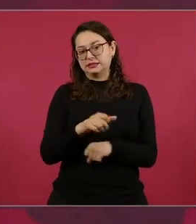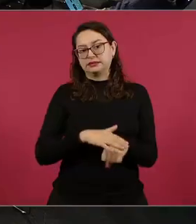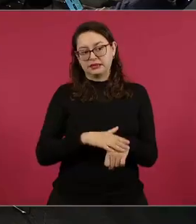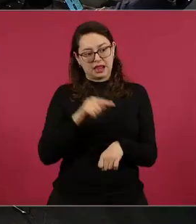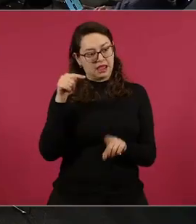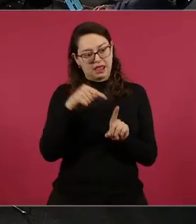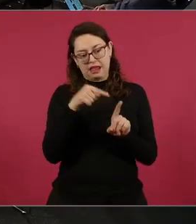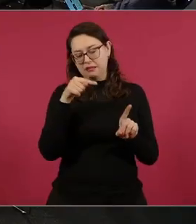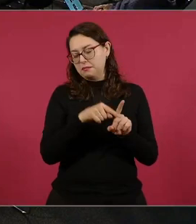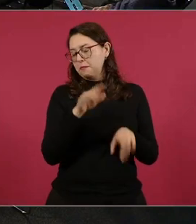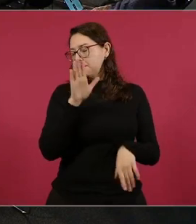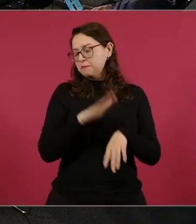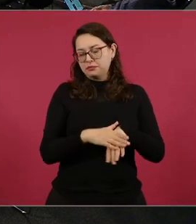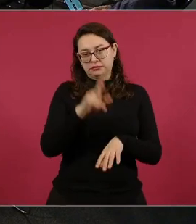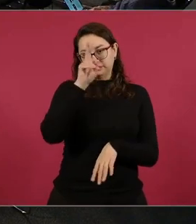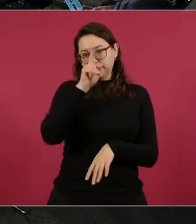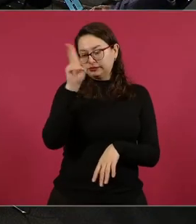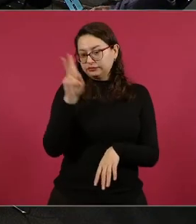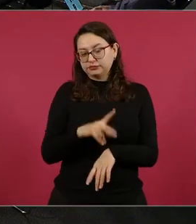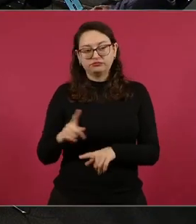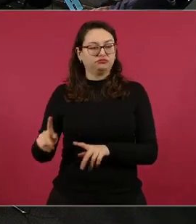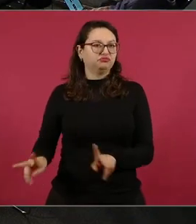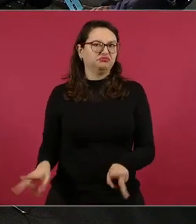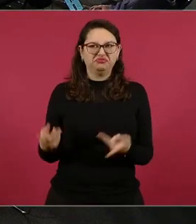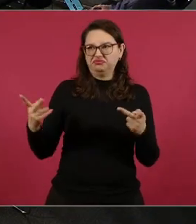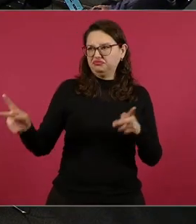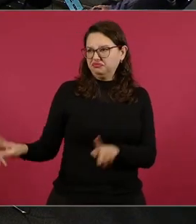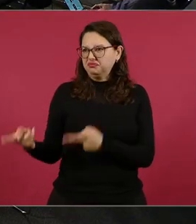Él fue el que entregó más empresas.